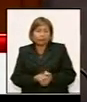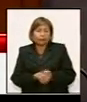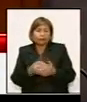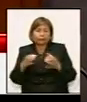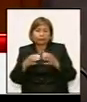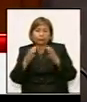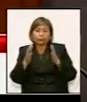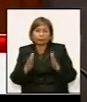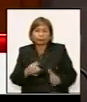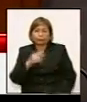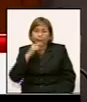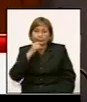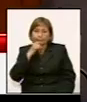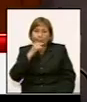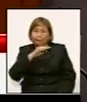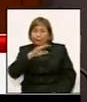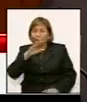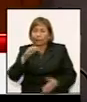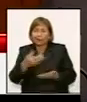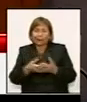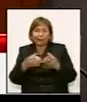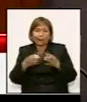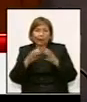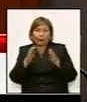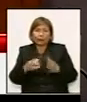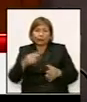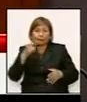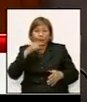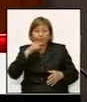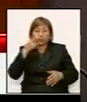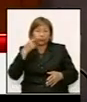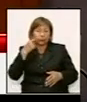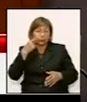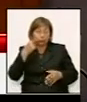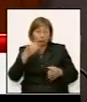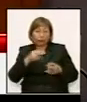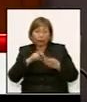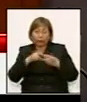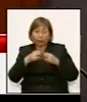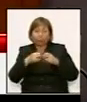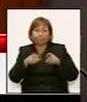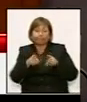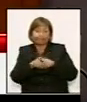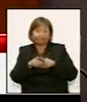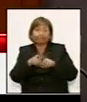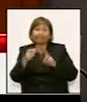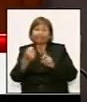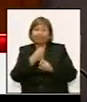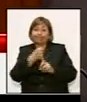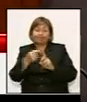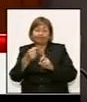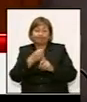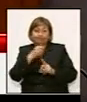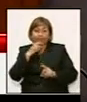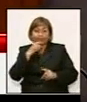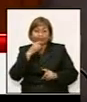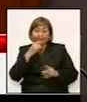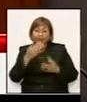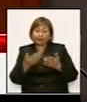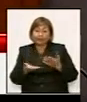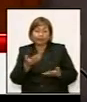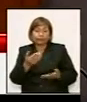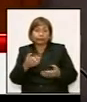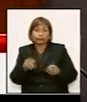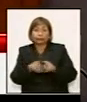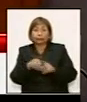congresistas mujeres y de todos los congresistas hombres, porque esta problemática, si bien es cierto, afecta con la violencia a las mujeres defensoras ambientales como